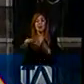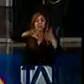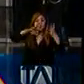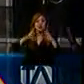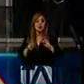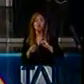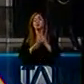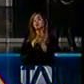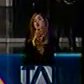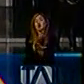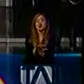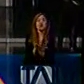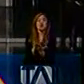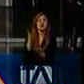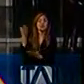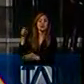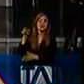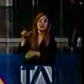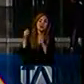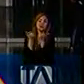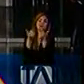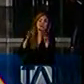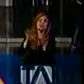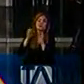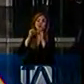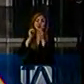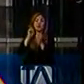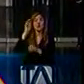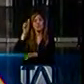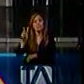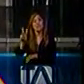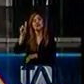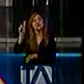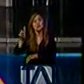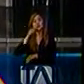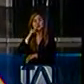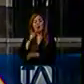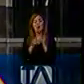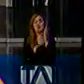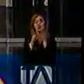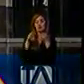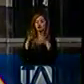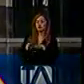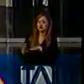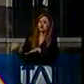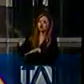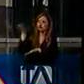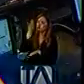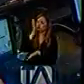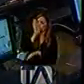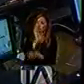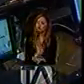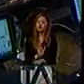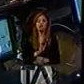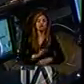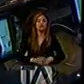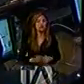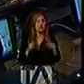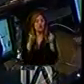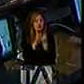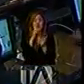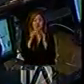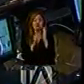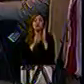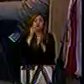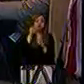que presentó el mismo Esteban Bernal para que el ministro de Justicia encargado pueda comparecer ante el Pleno de la Asamblea. Desde la oposición